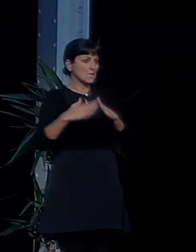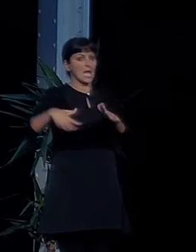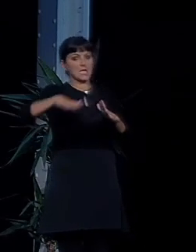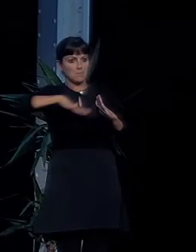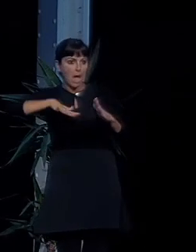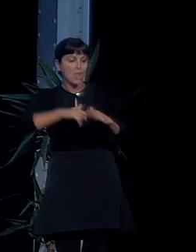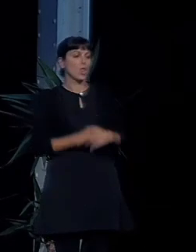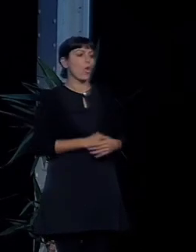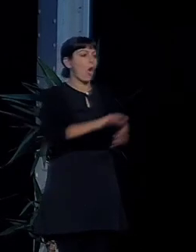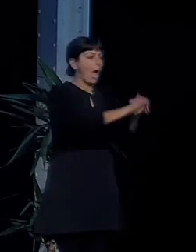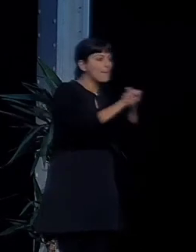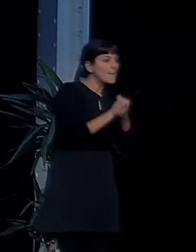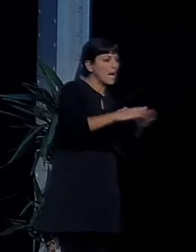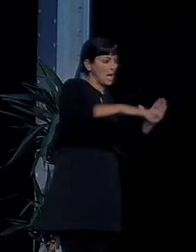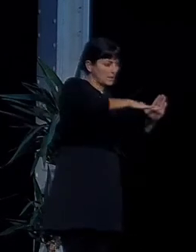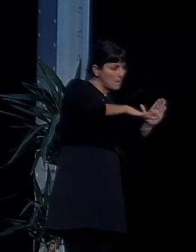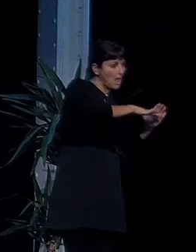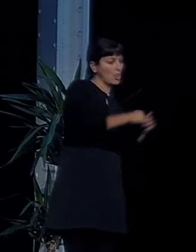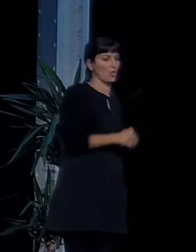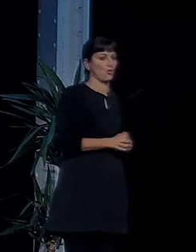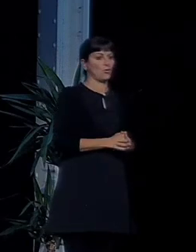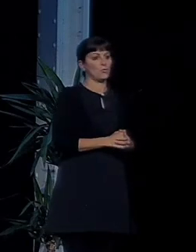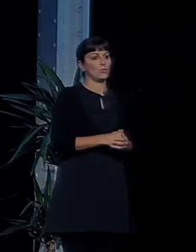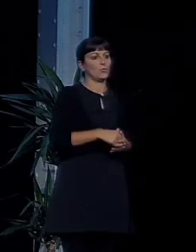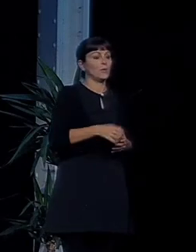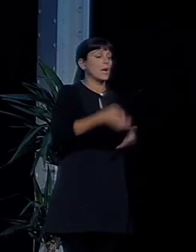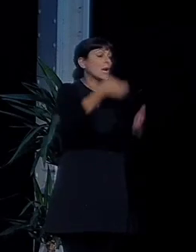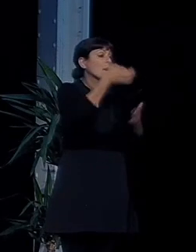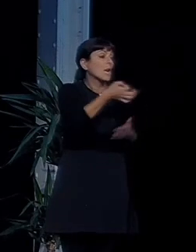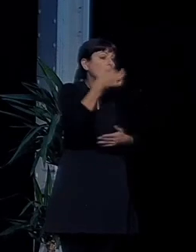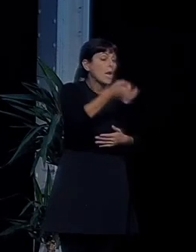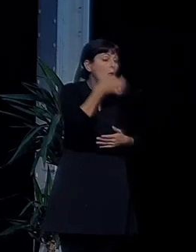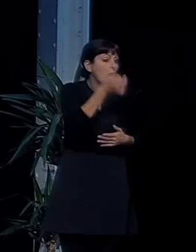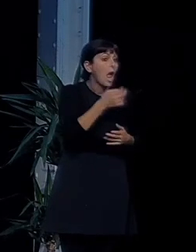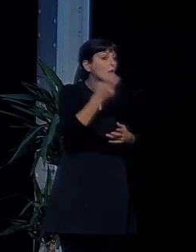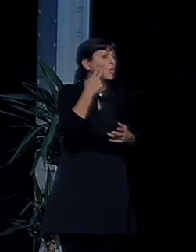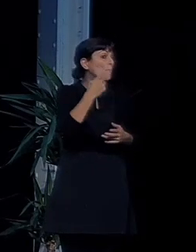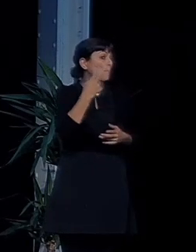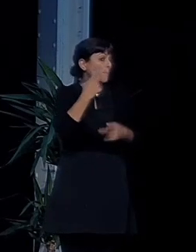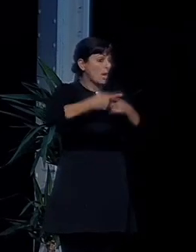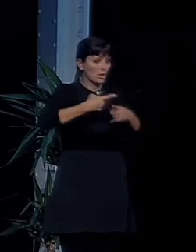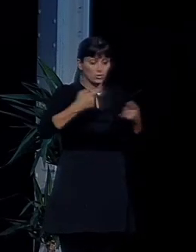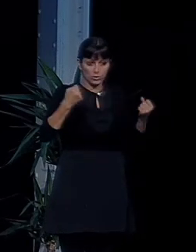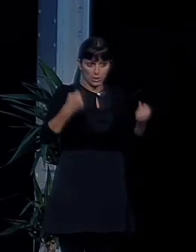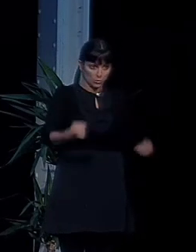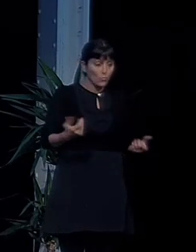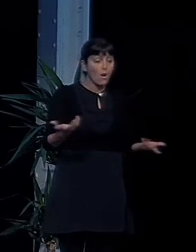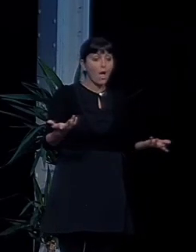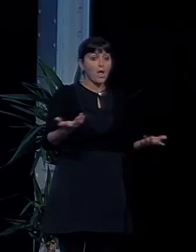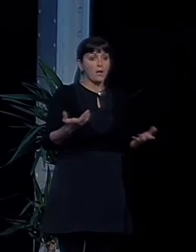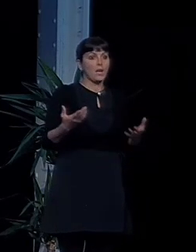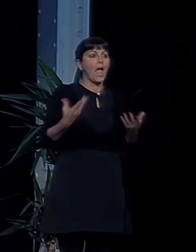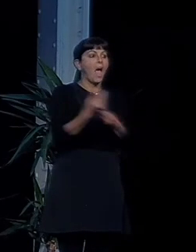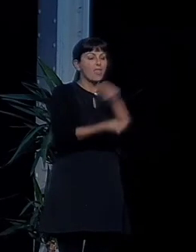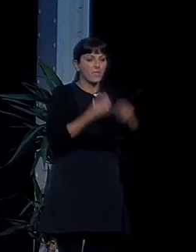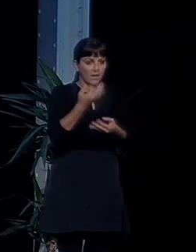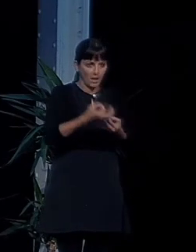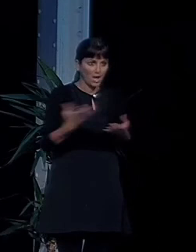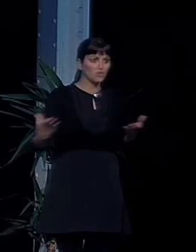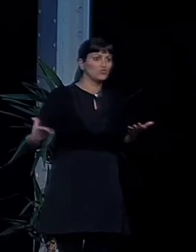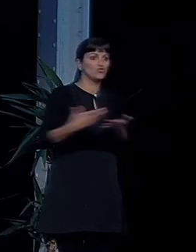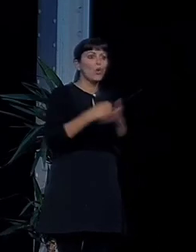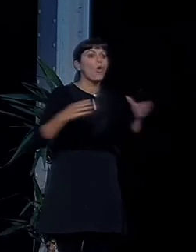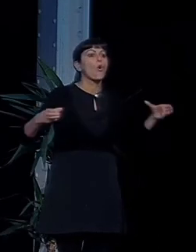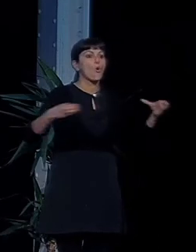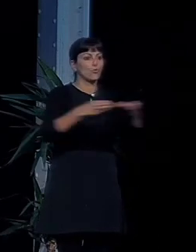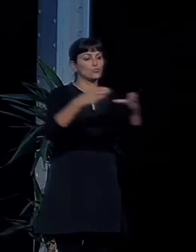construir relato entre nuestras amigas, ¿no? Porque al final los relatos sobre el peligro sexual lo que hacen es ponernos de frente al conjunto social, o sea, cómo el conjunto social construye